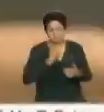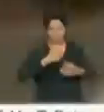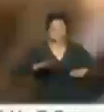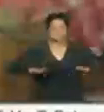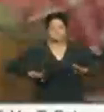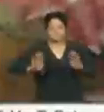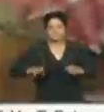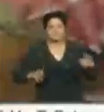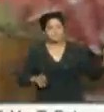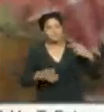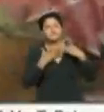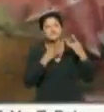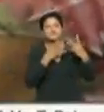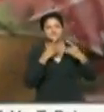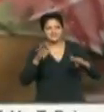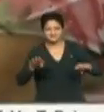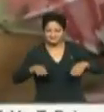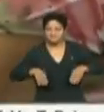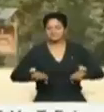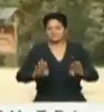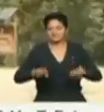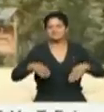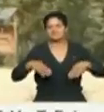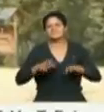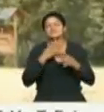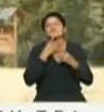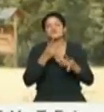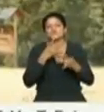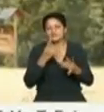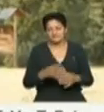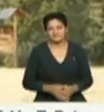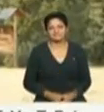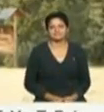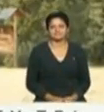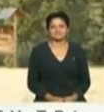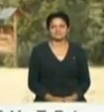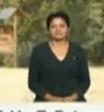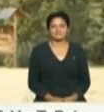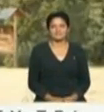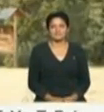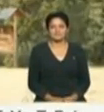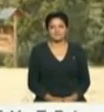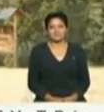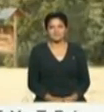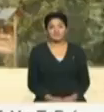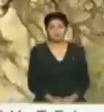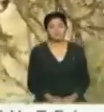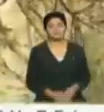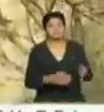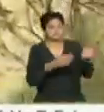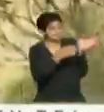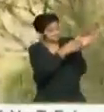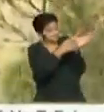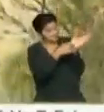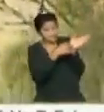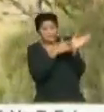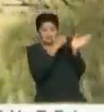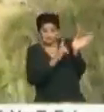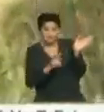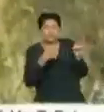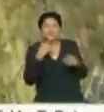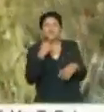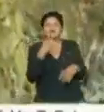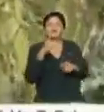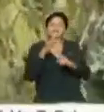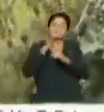porque digo, ve cómo valoran la artesanía de Gunzanamá. En el extremo meridional de la provincia, en el cantón Espíndola, se encuentra